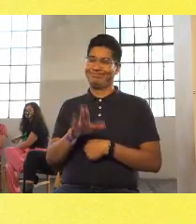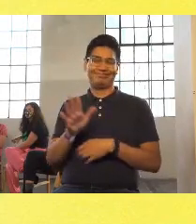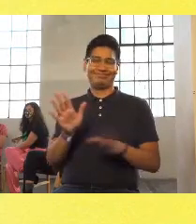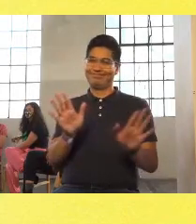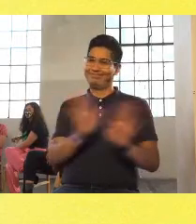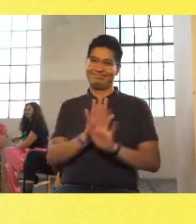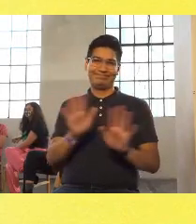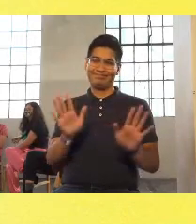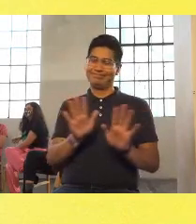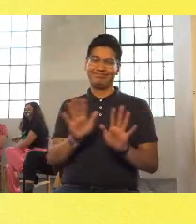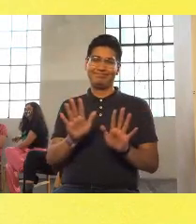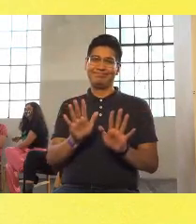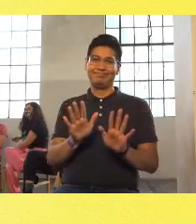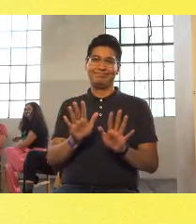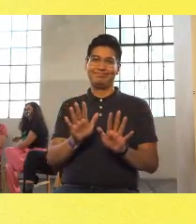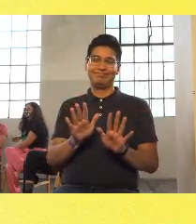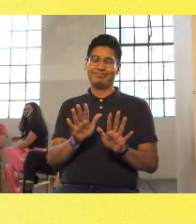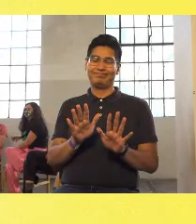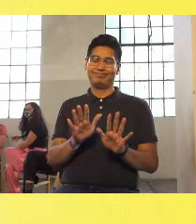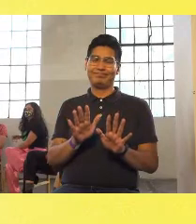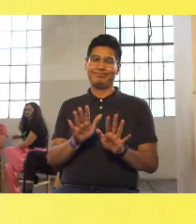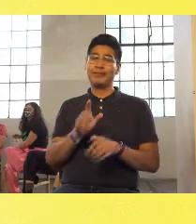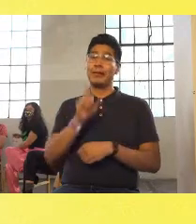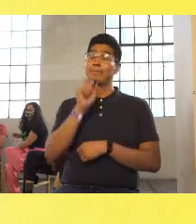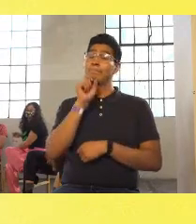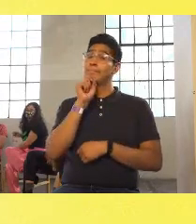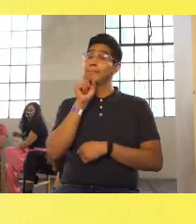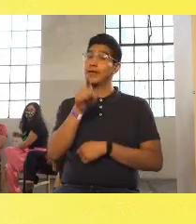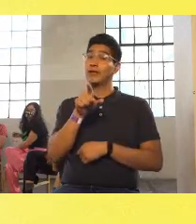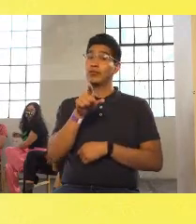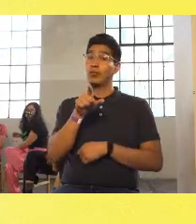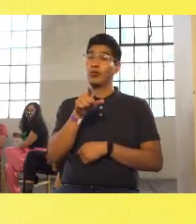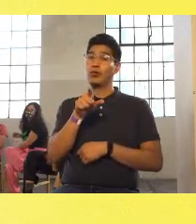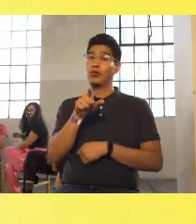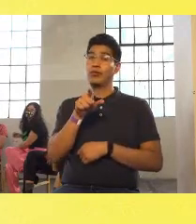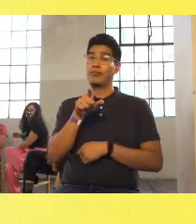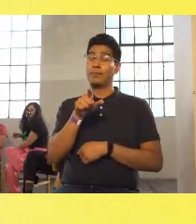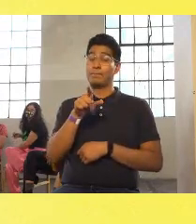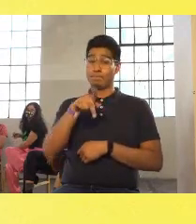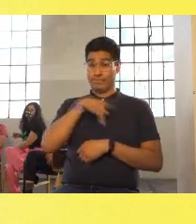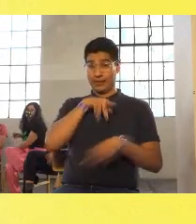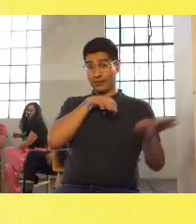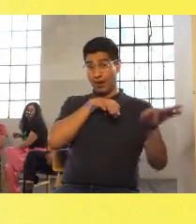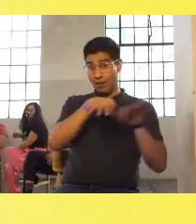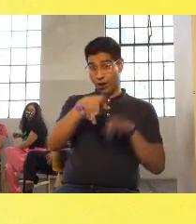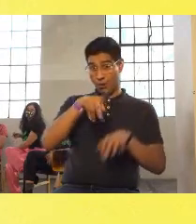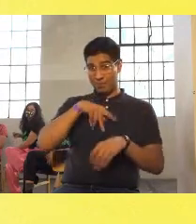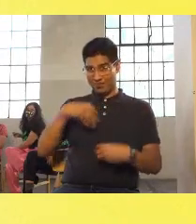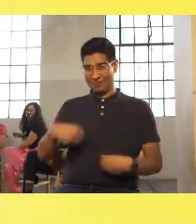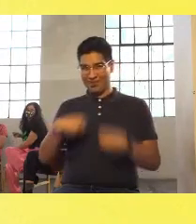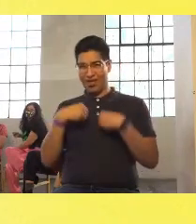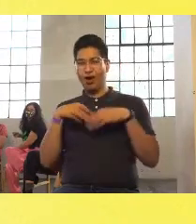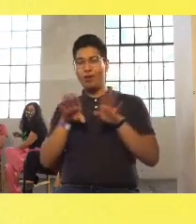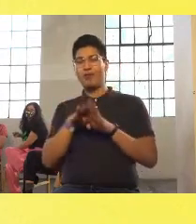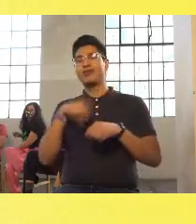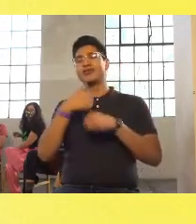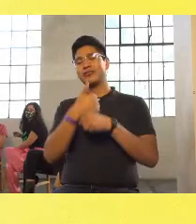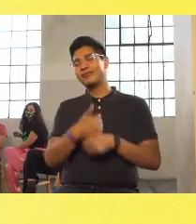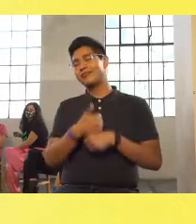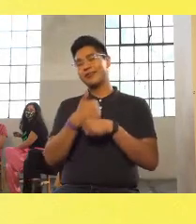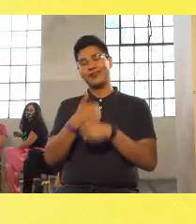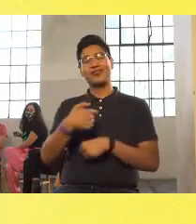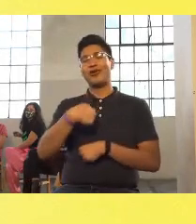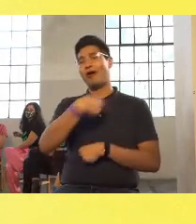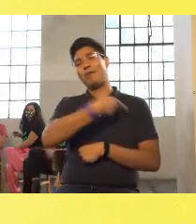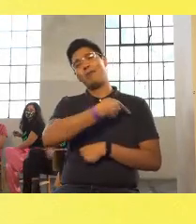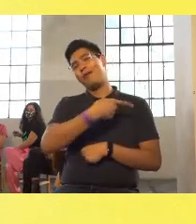Entonces, pues tampoco quiero que eso aplique a mi trabajo y a mi vida y tampoco busco